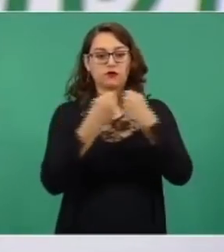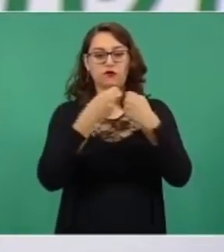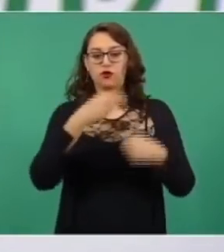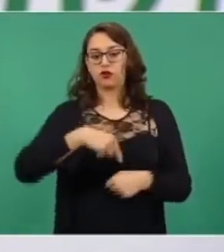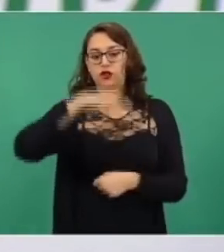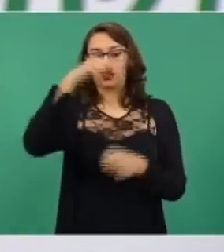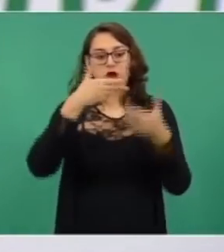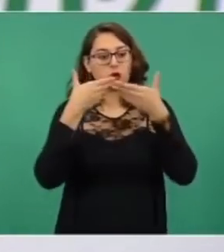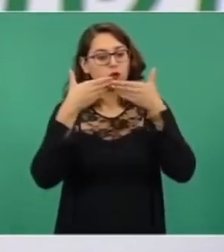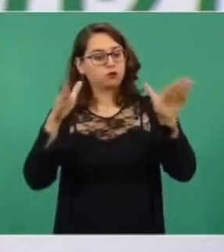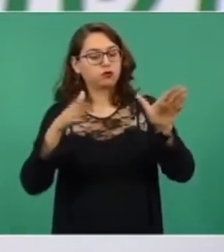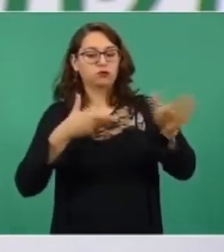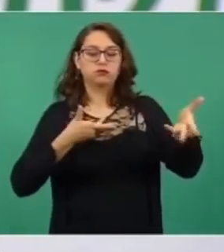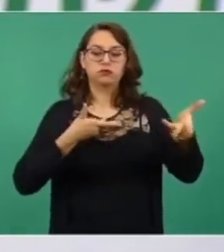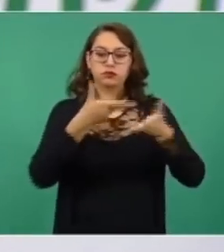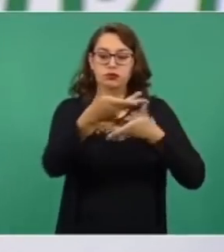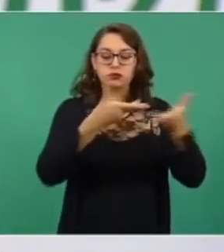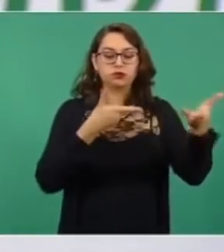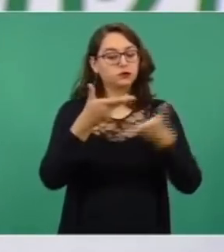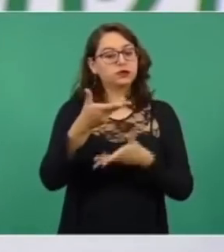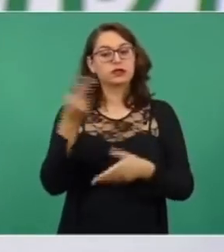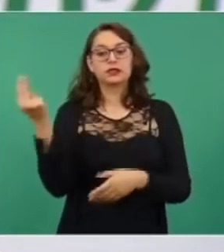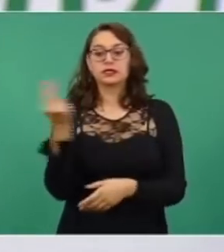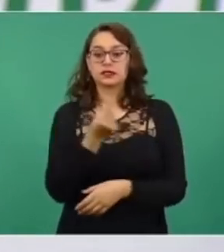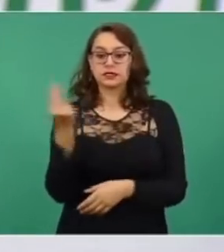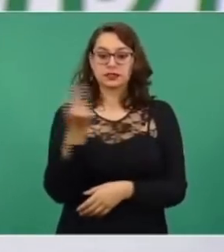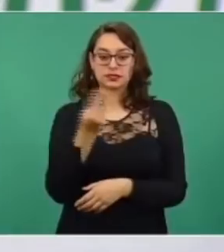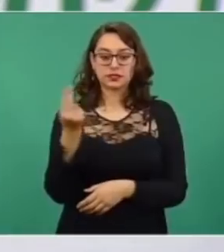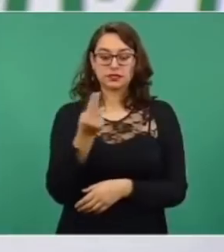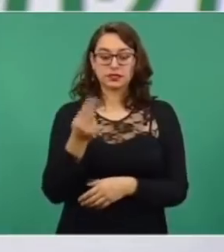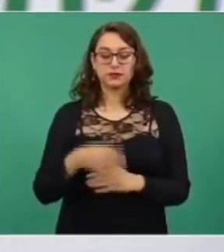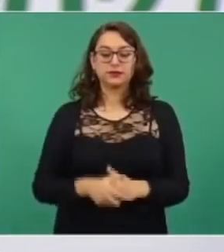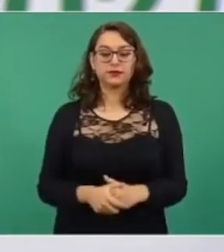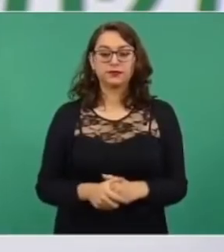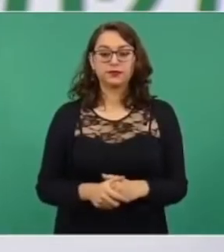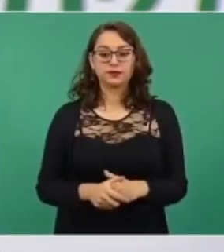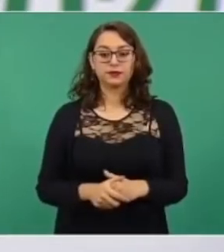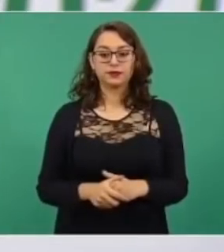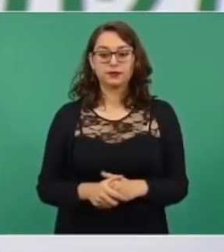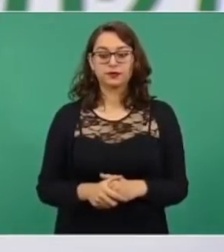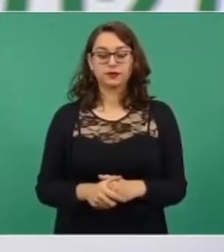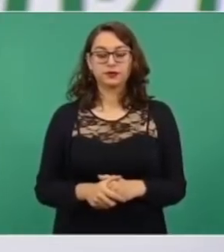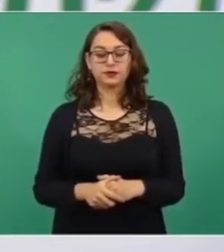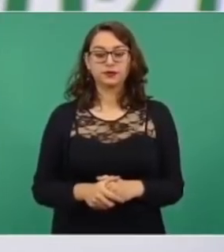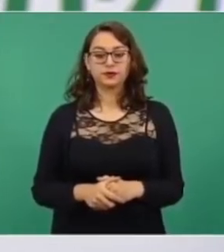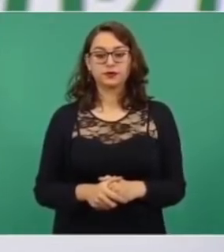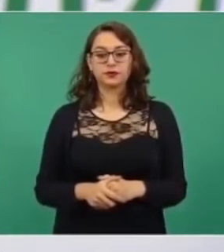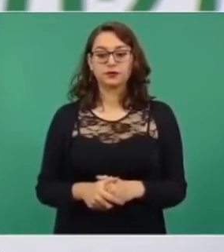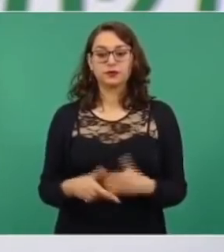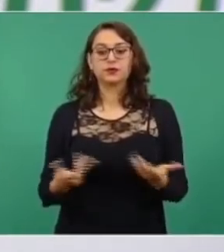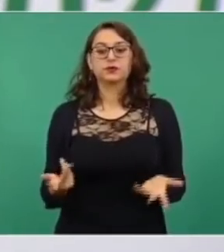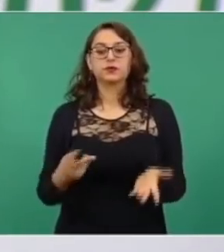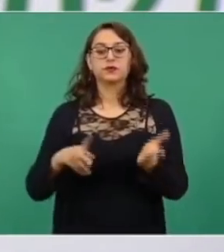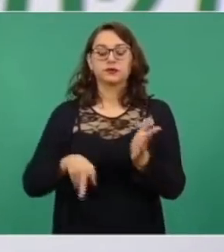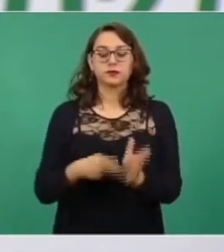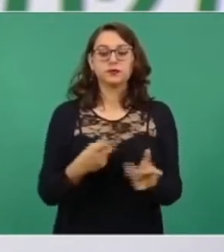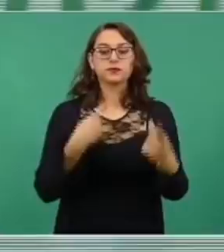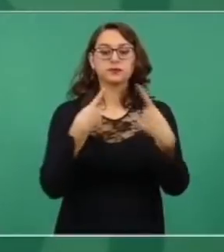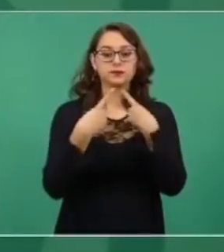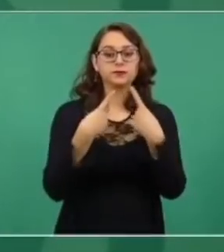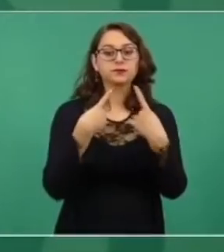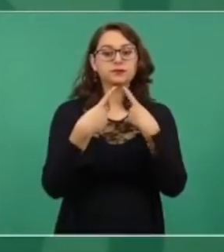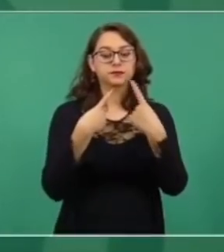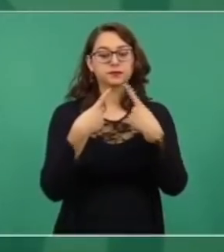la frontera norte de México, frontera sur de los Estados Unidos. Fue motivo de conversación